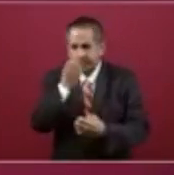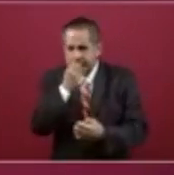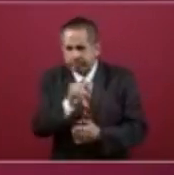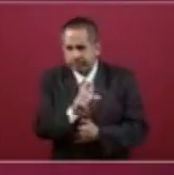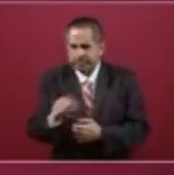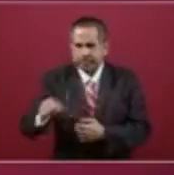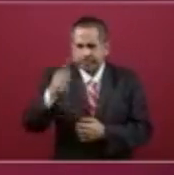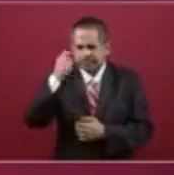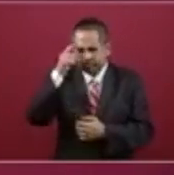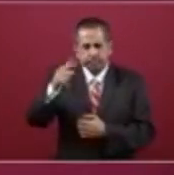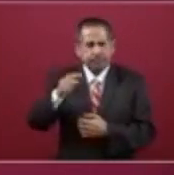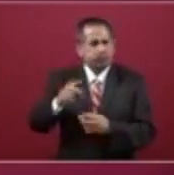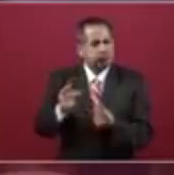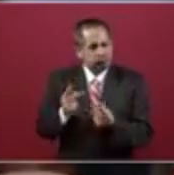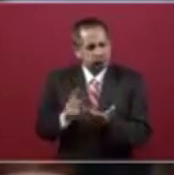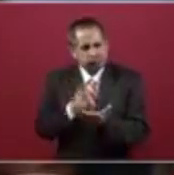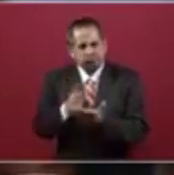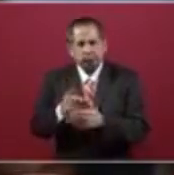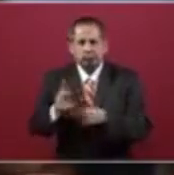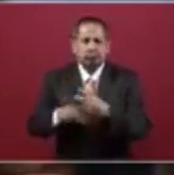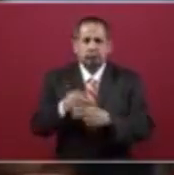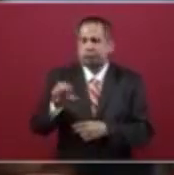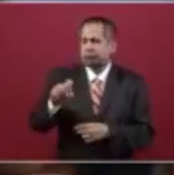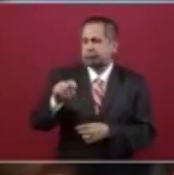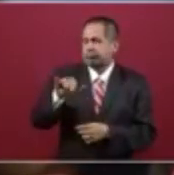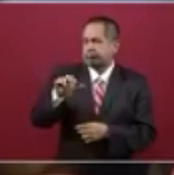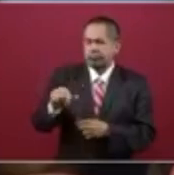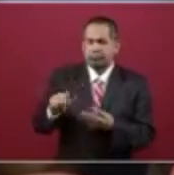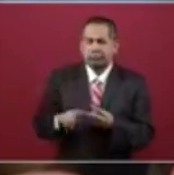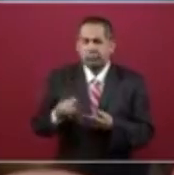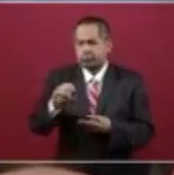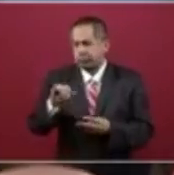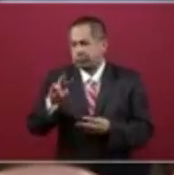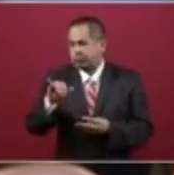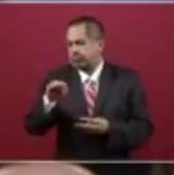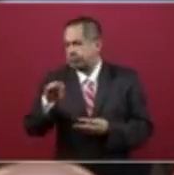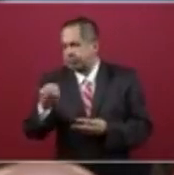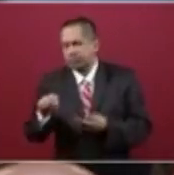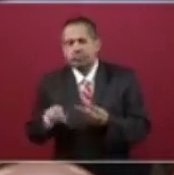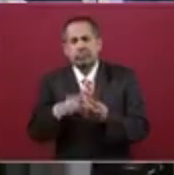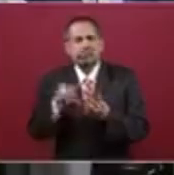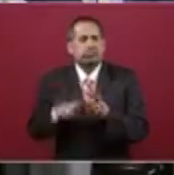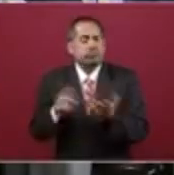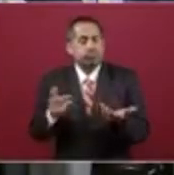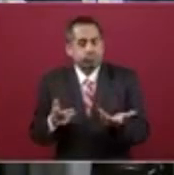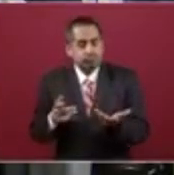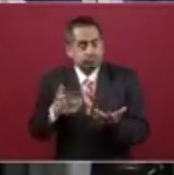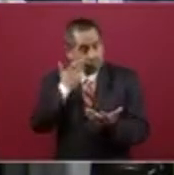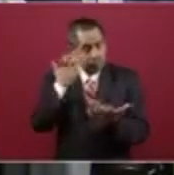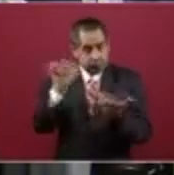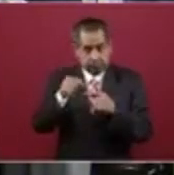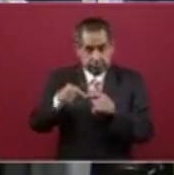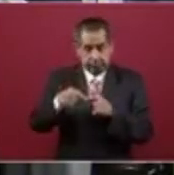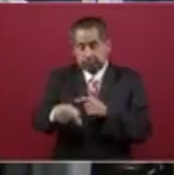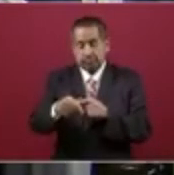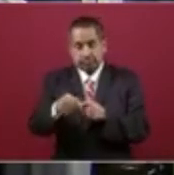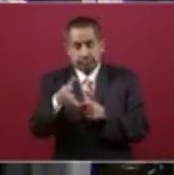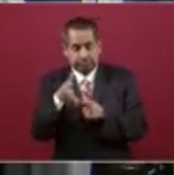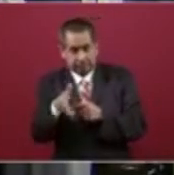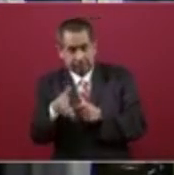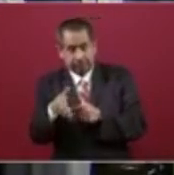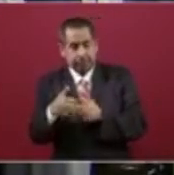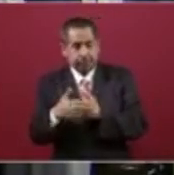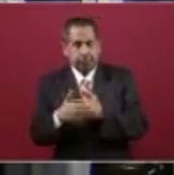para volver a activar las materias de ética, la materia de civismo, y si eso lo pretende hacer a mediano plazo.